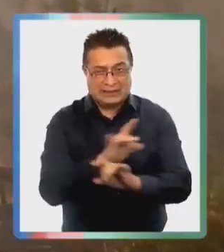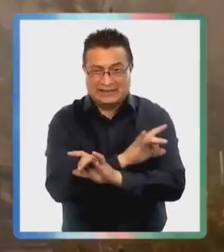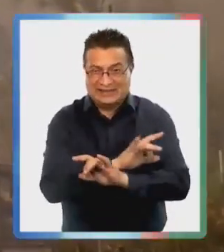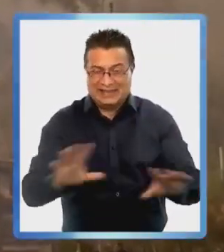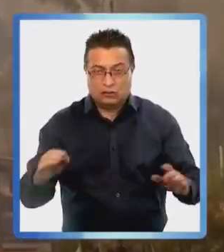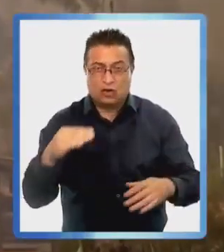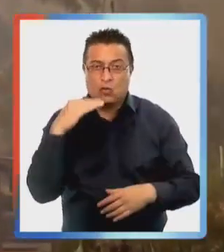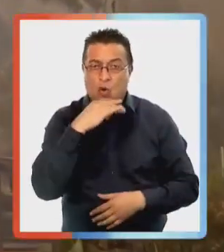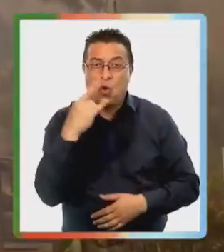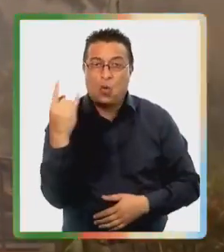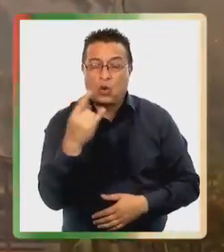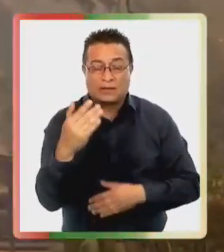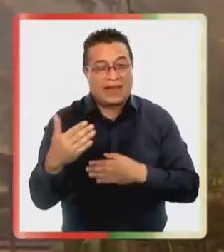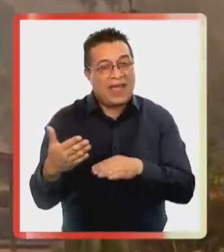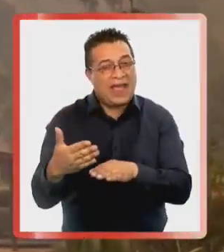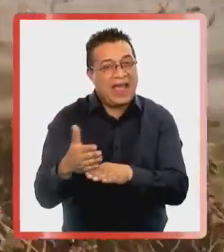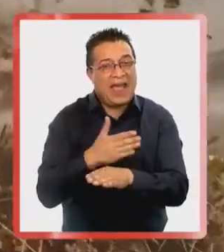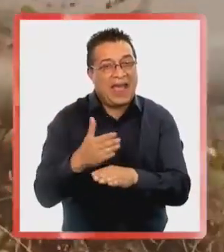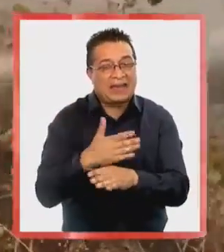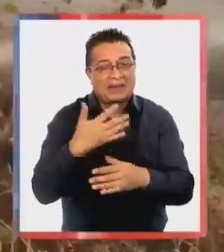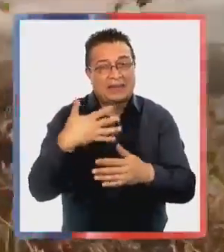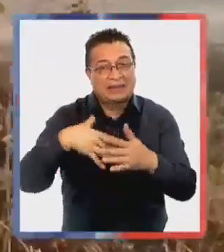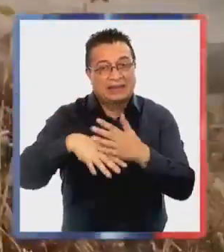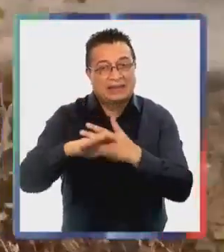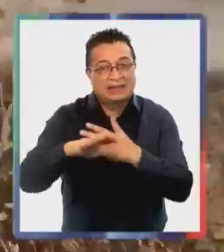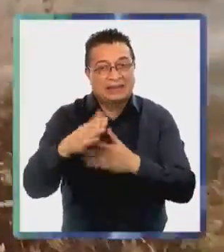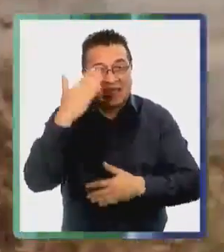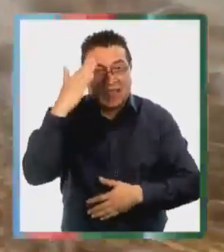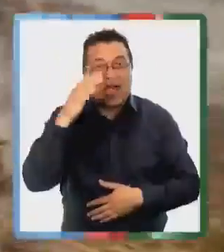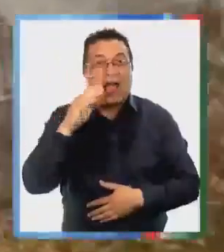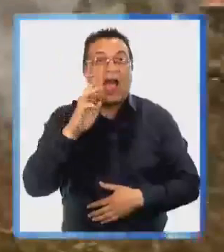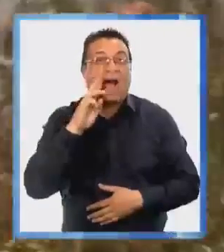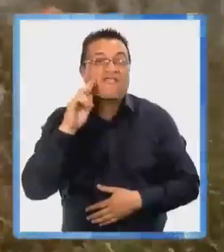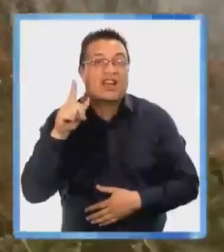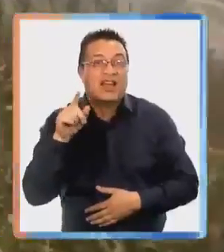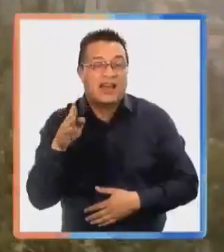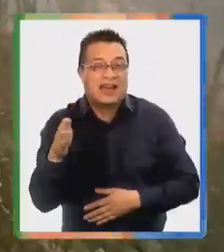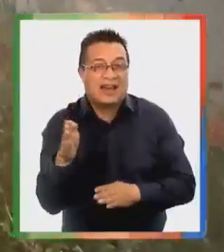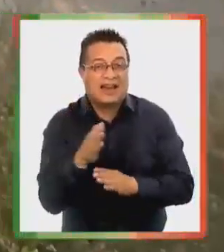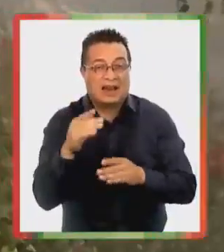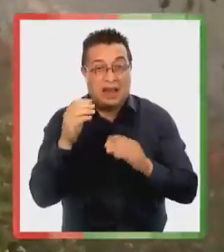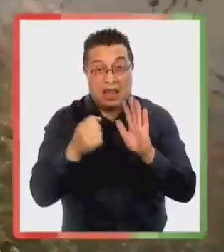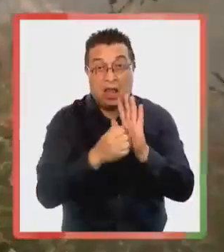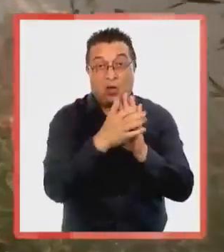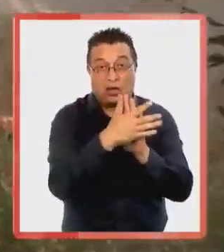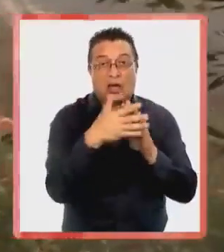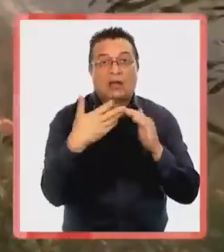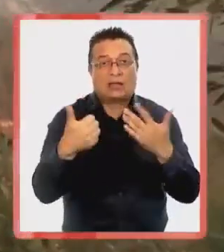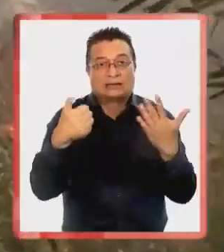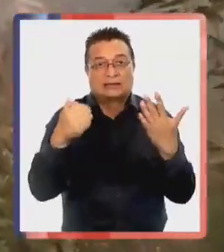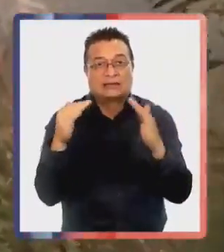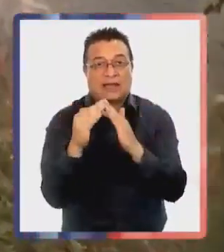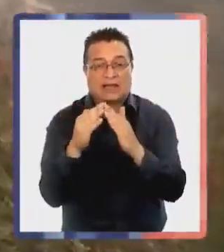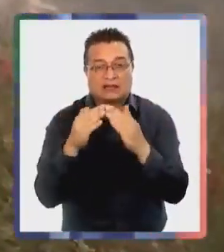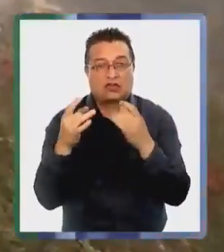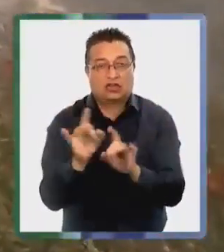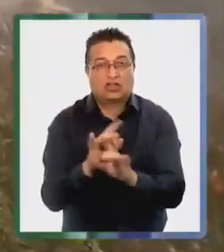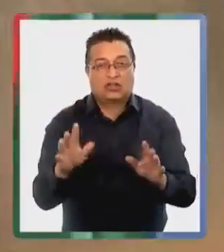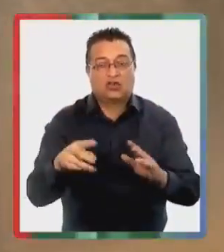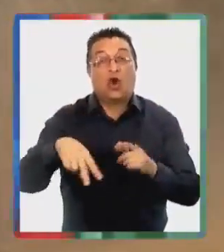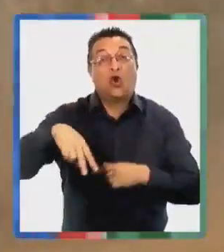viviendas de emergencia antes de la primera quincena de abril. En la Araucanía ya hay 60 casas instaladas y en